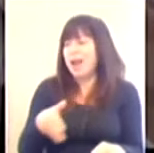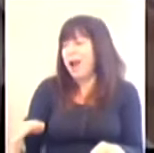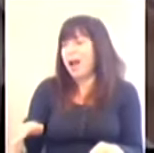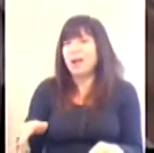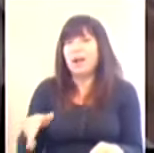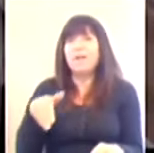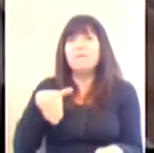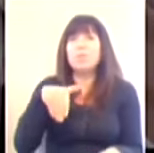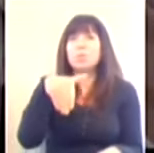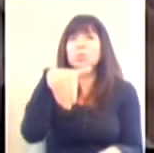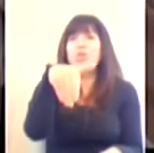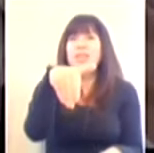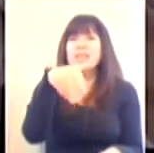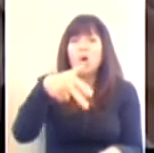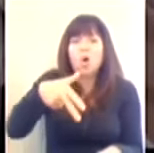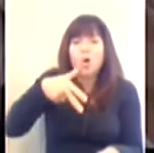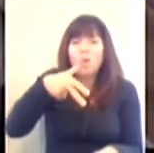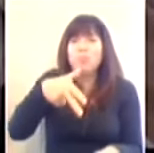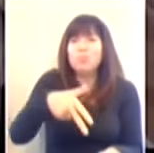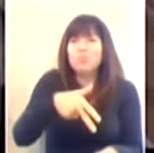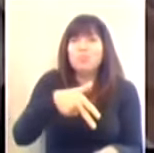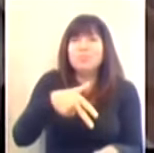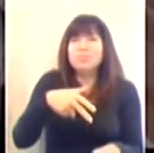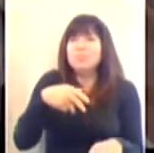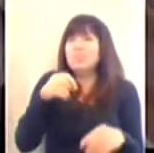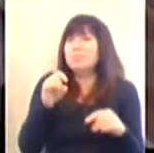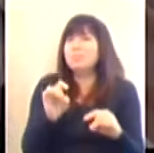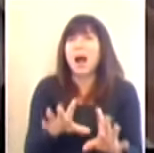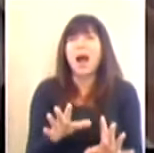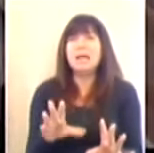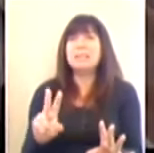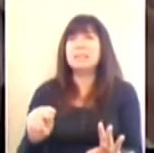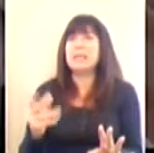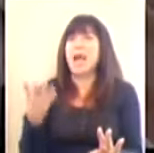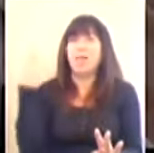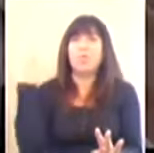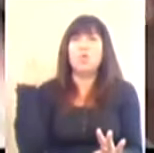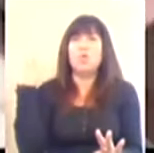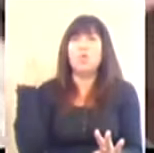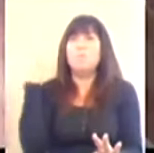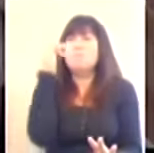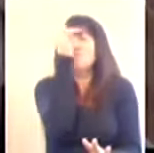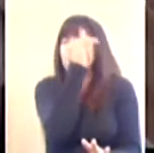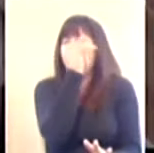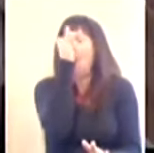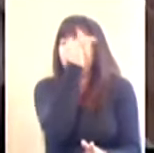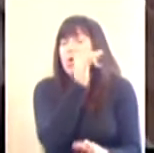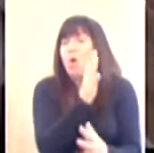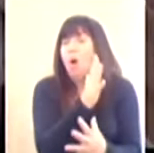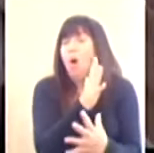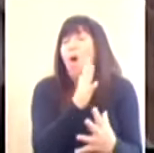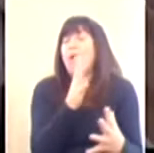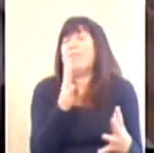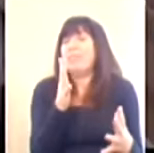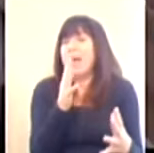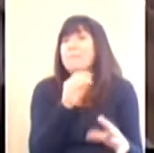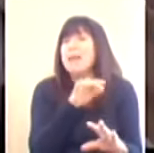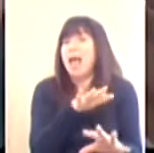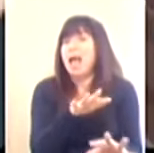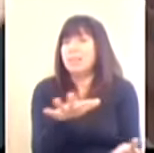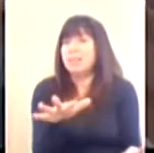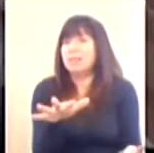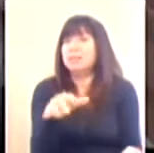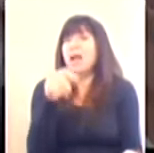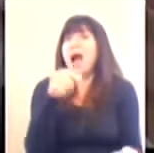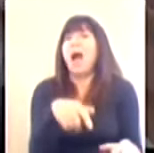buses de diésel, que son muy contaminantes, que son, no son aceptables desde un punto de vista de salud, y ahora con